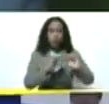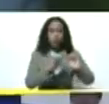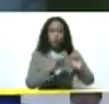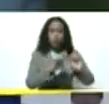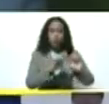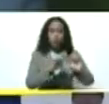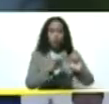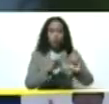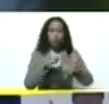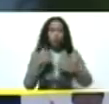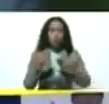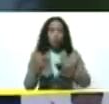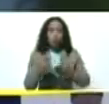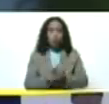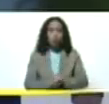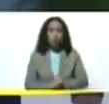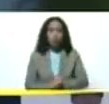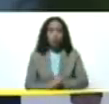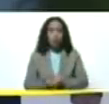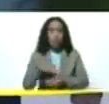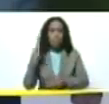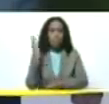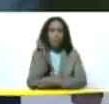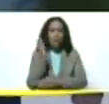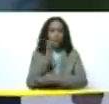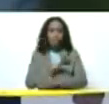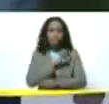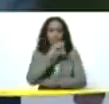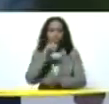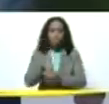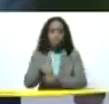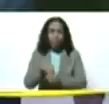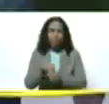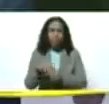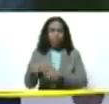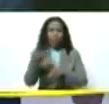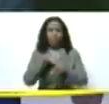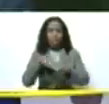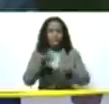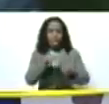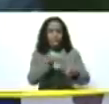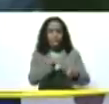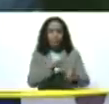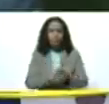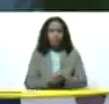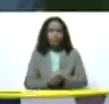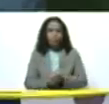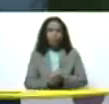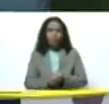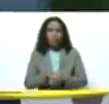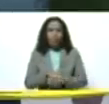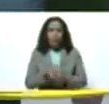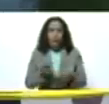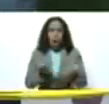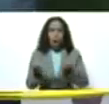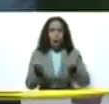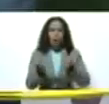de expoliación, de invasiones, de amenazas, de hegemonismo